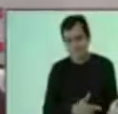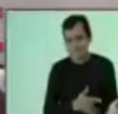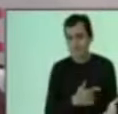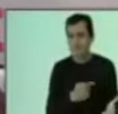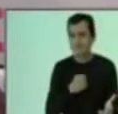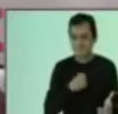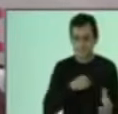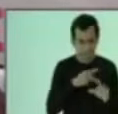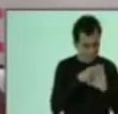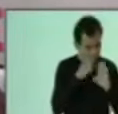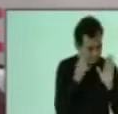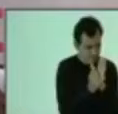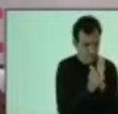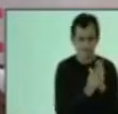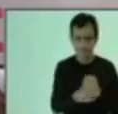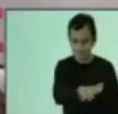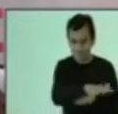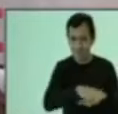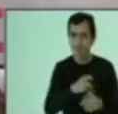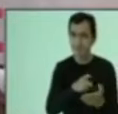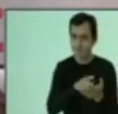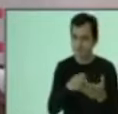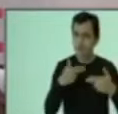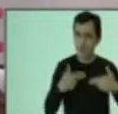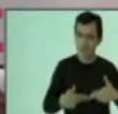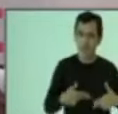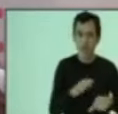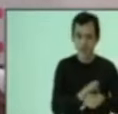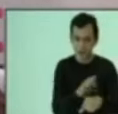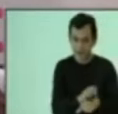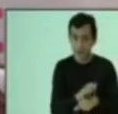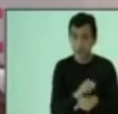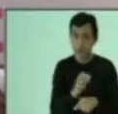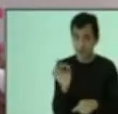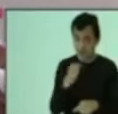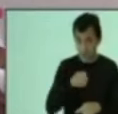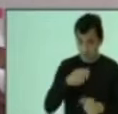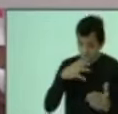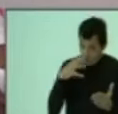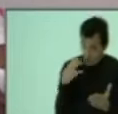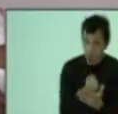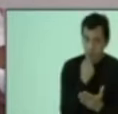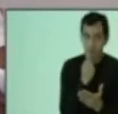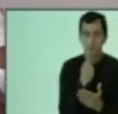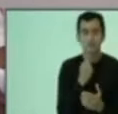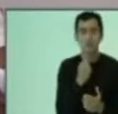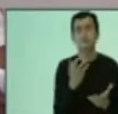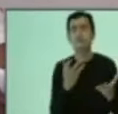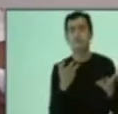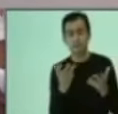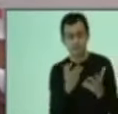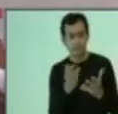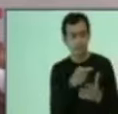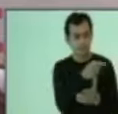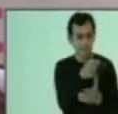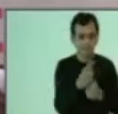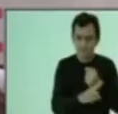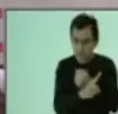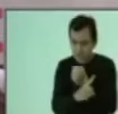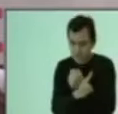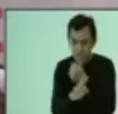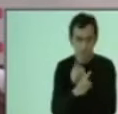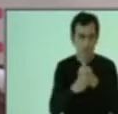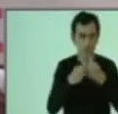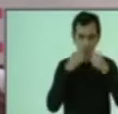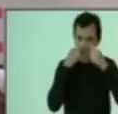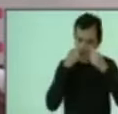derechos humanos para mi municipio. De llegar a la presidencia, vamos inmediatamente a implementarlo, porque